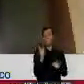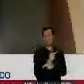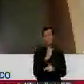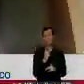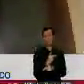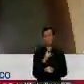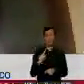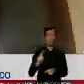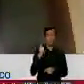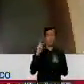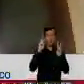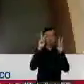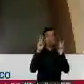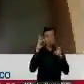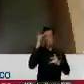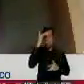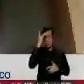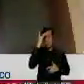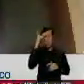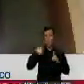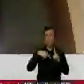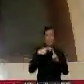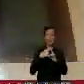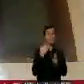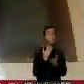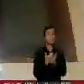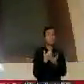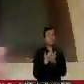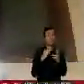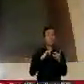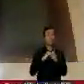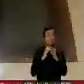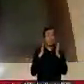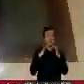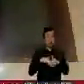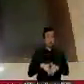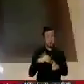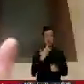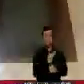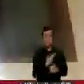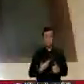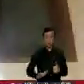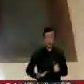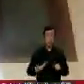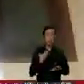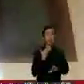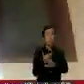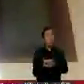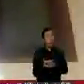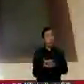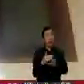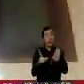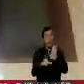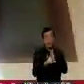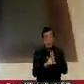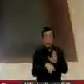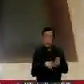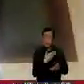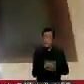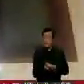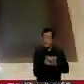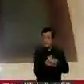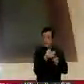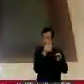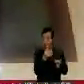no solamente en el tema sanitario, sino también en la parte económica. Uh-huh. Y esto ha hecho que el Ejecutivo proponga esta alternativa, esta ley en definitiva,